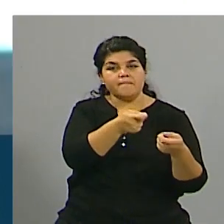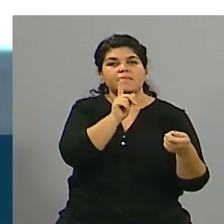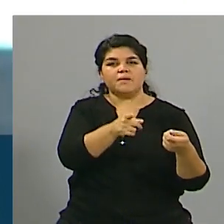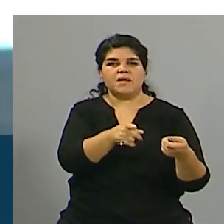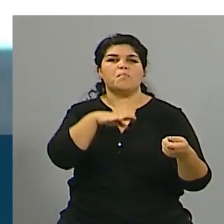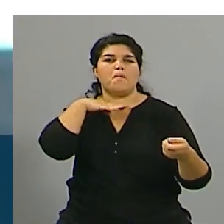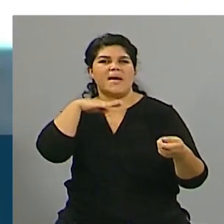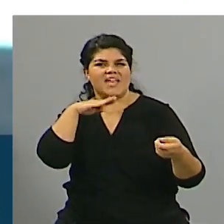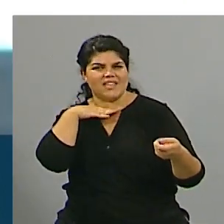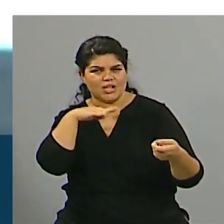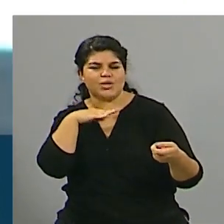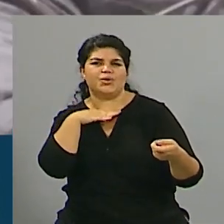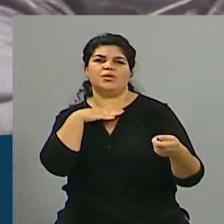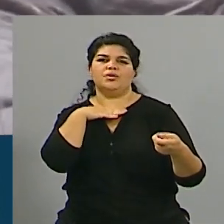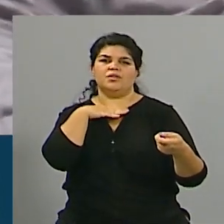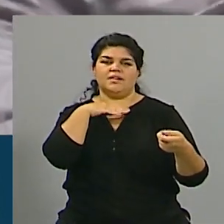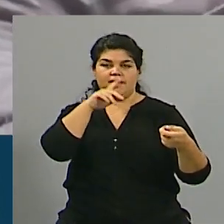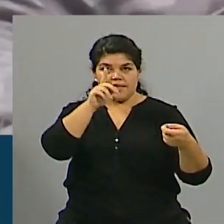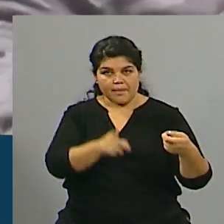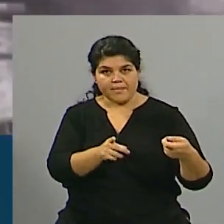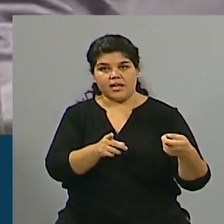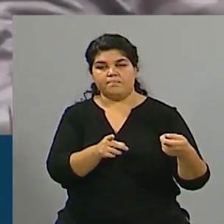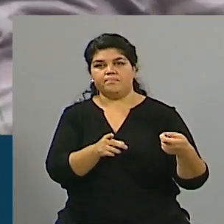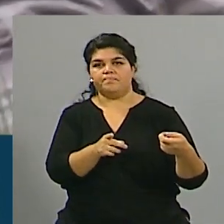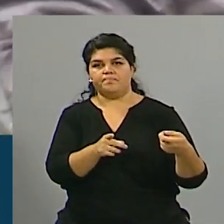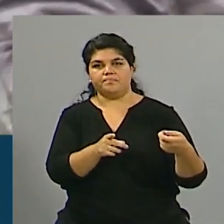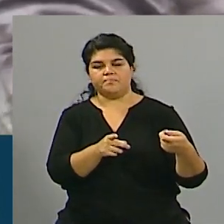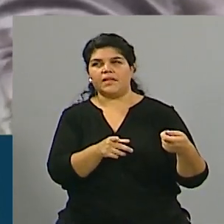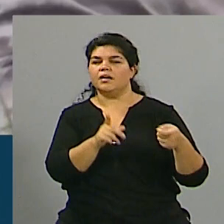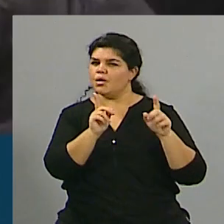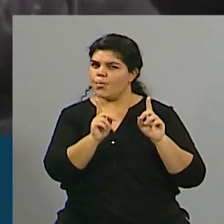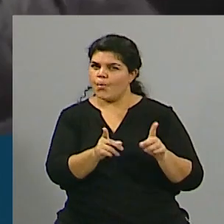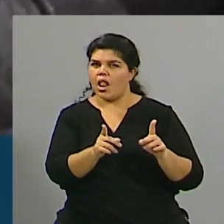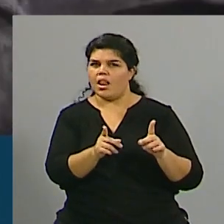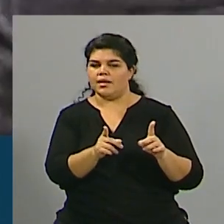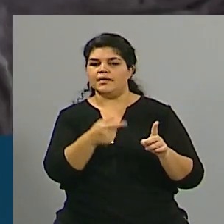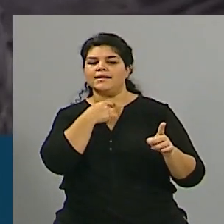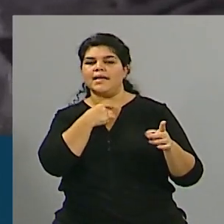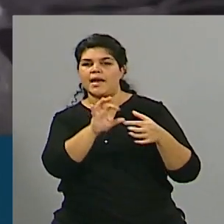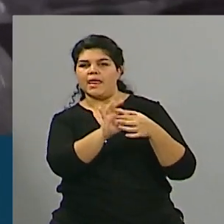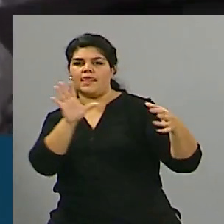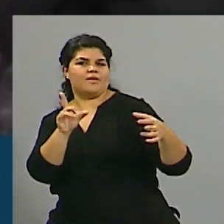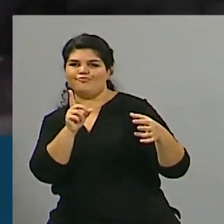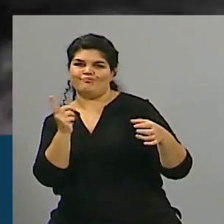México, y en forma paralela, por más que trataron de desligarse,